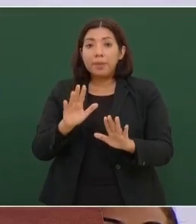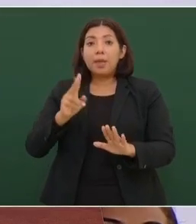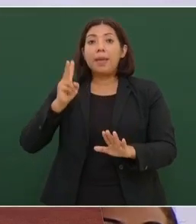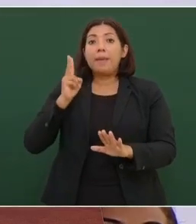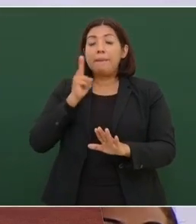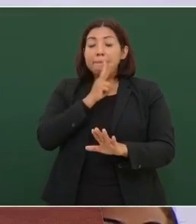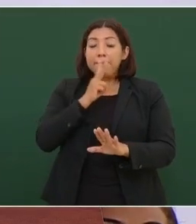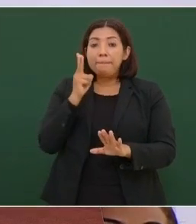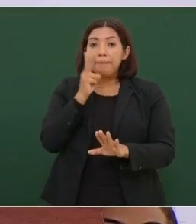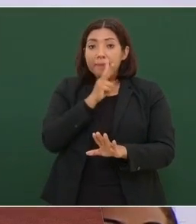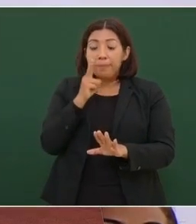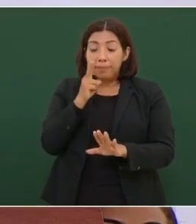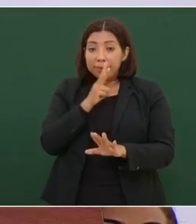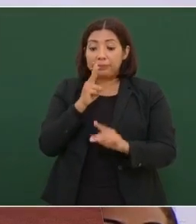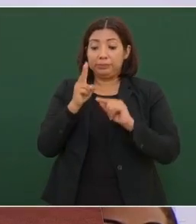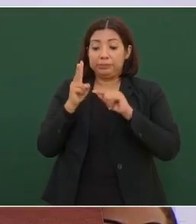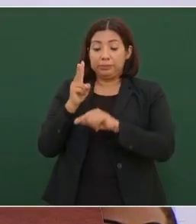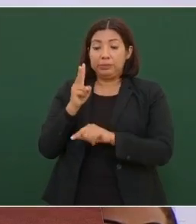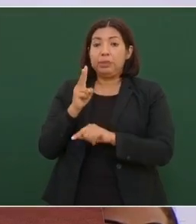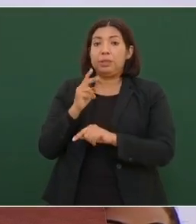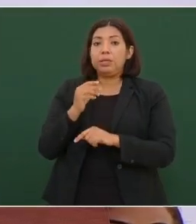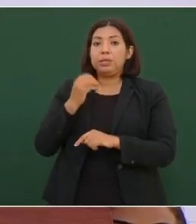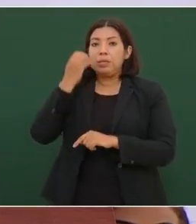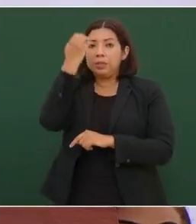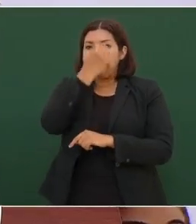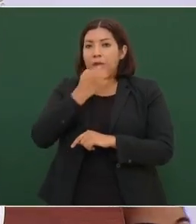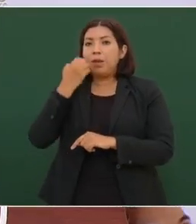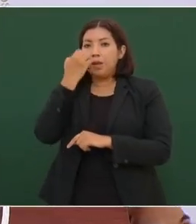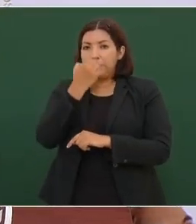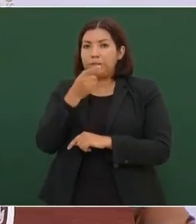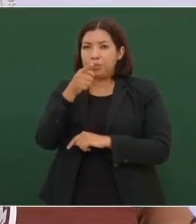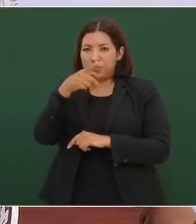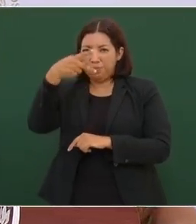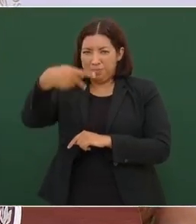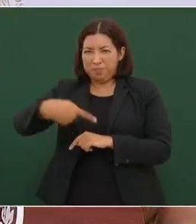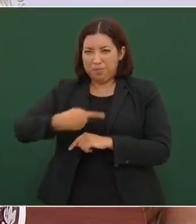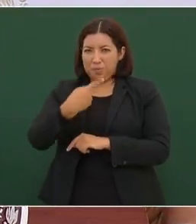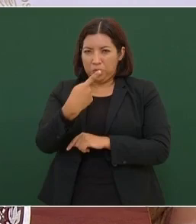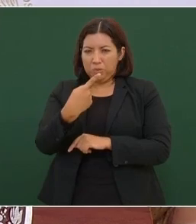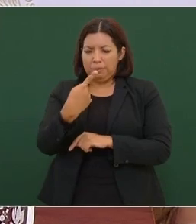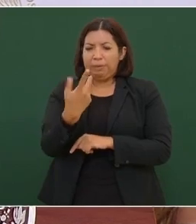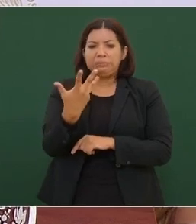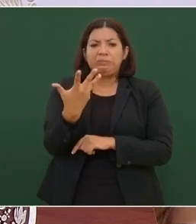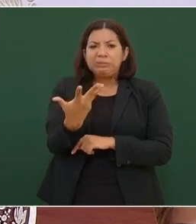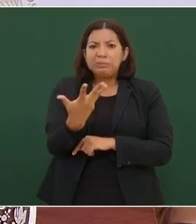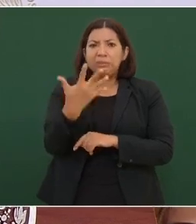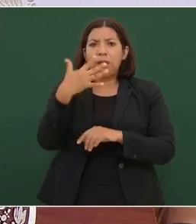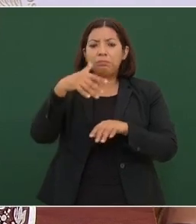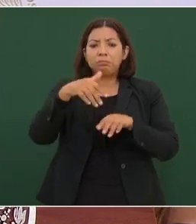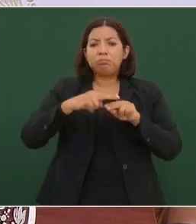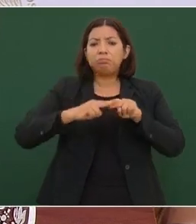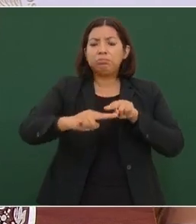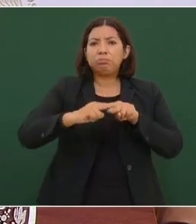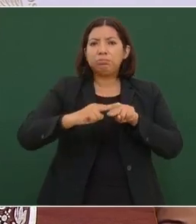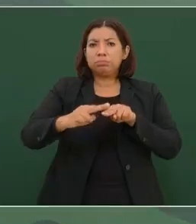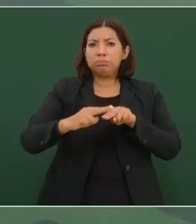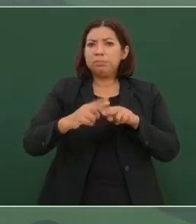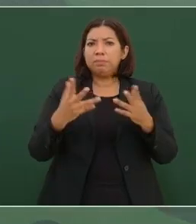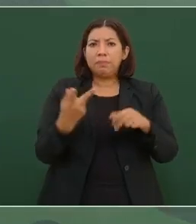evaluar el tramo 5 al que haces referencia, y el tramo